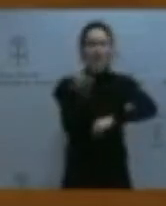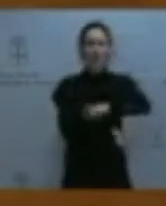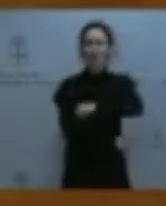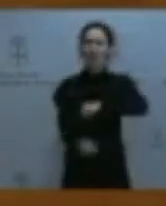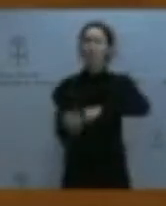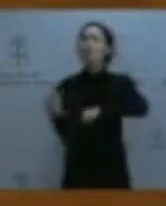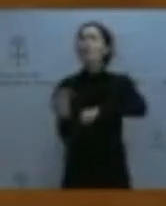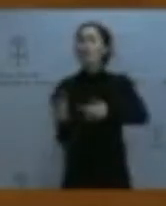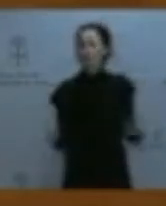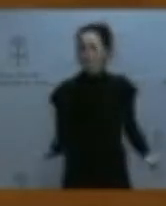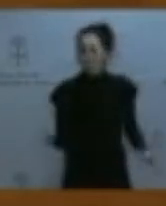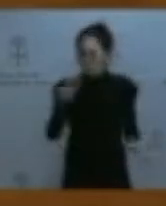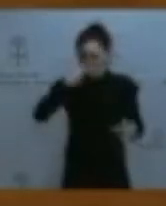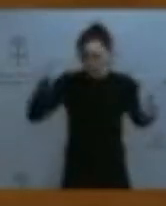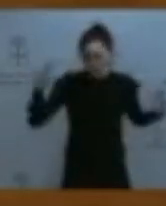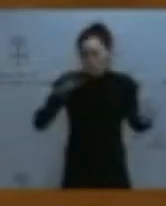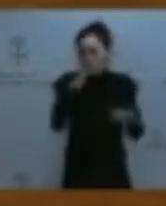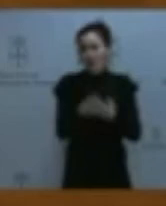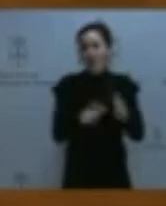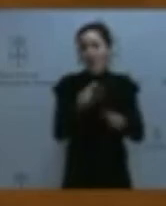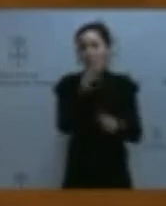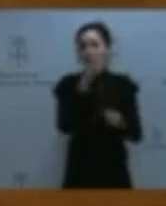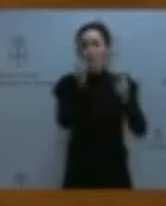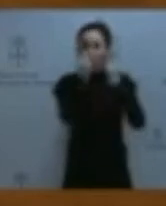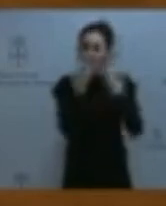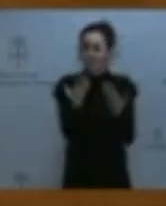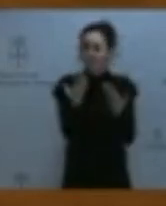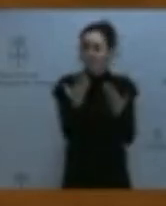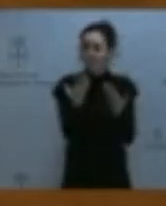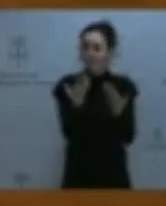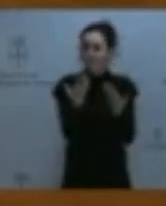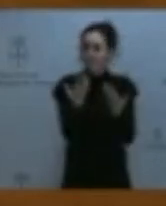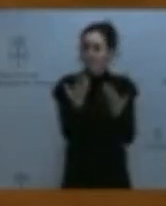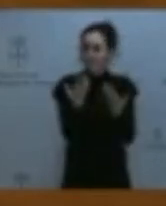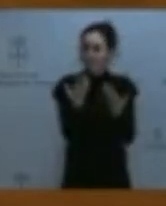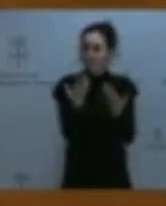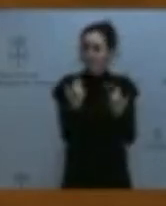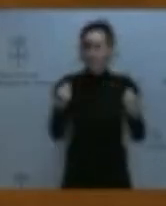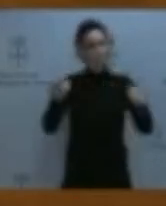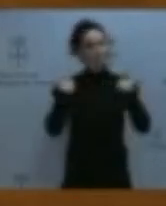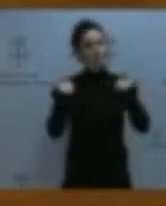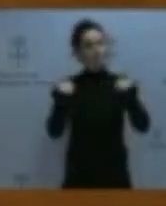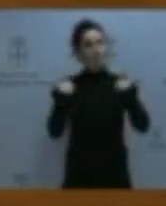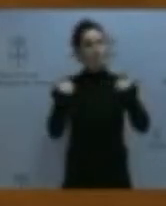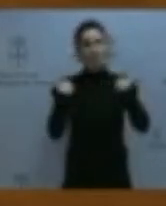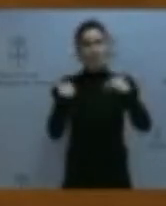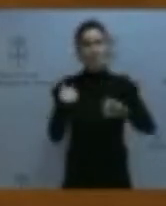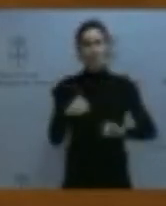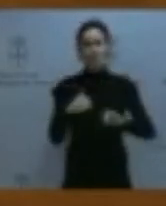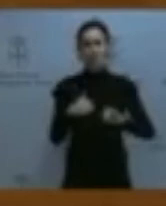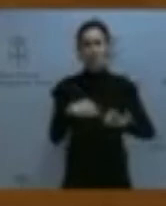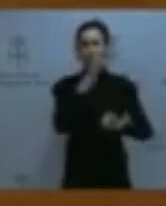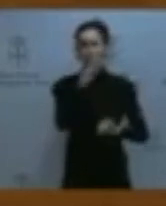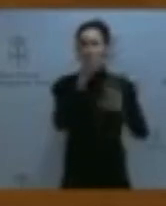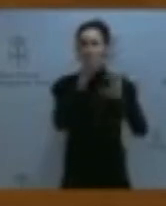tributan, porque que estén bien gestionados por quienes están encargados de ello, porque están permanentemente